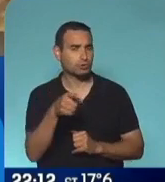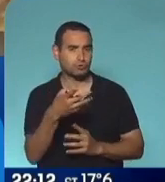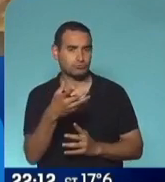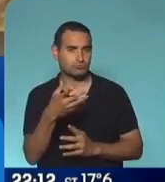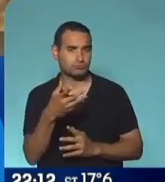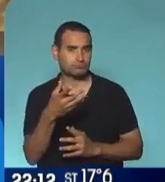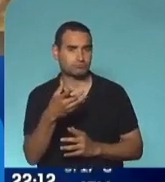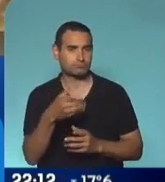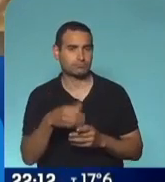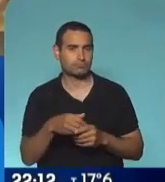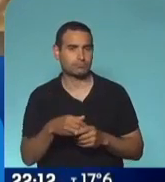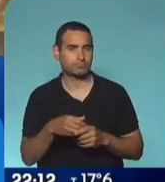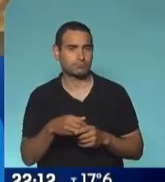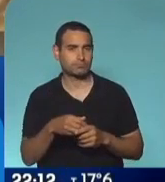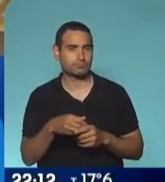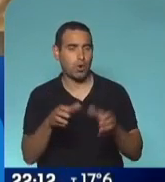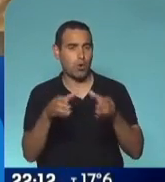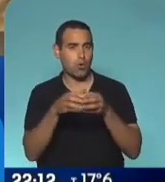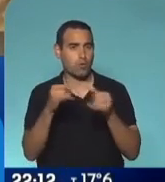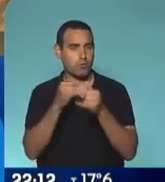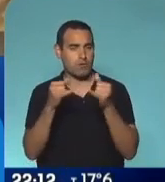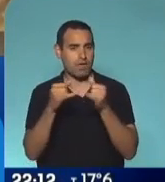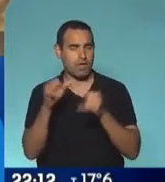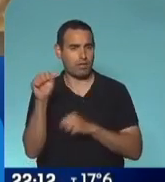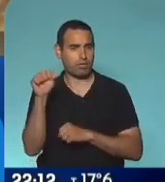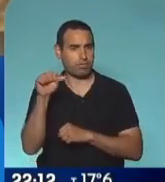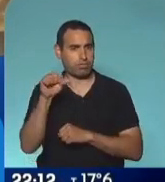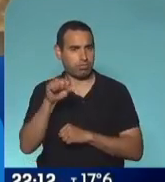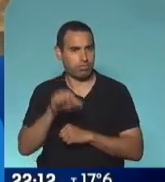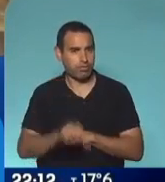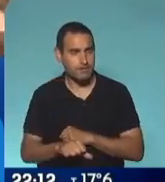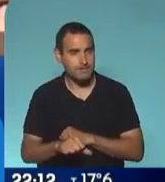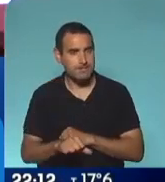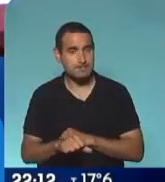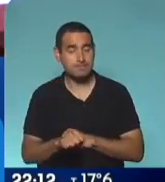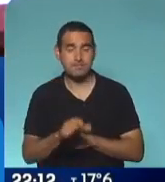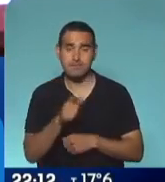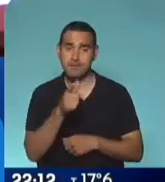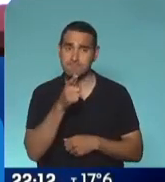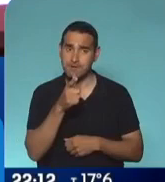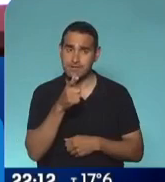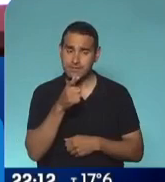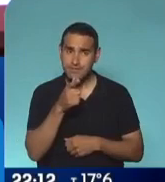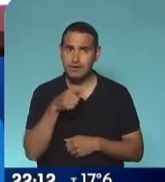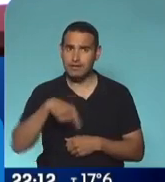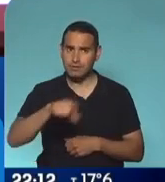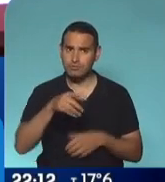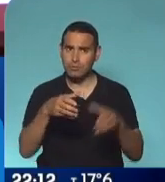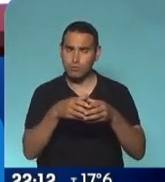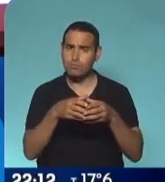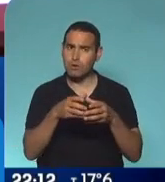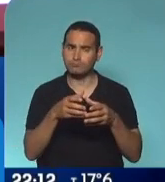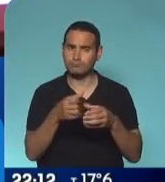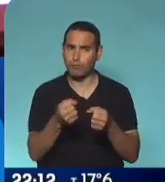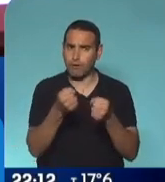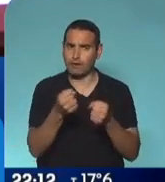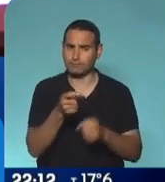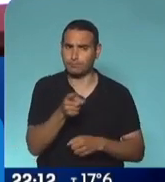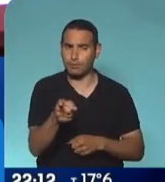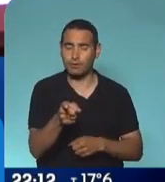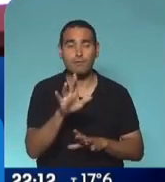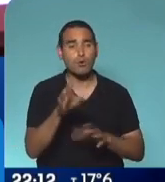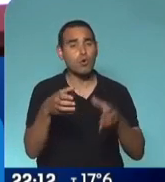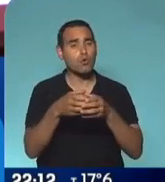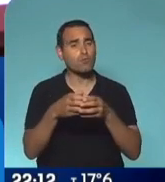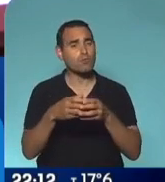signos de distinción muy fuertemente y en ese sentido parece volver con mucha fuerza, pero sin embargo el movimiento